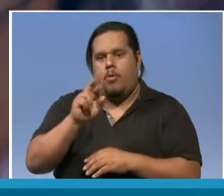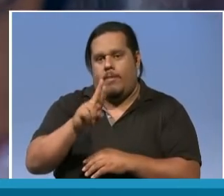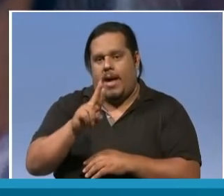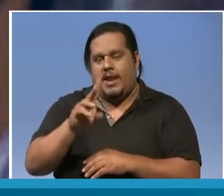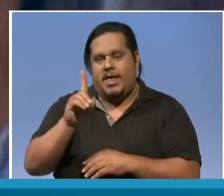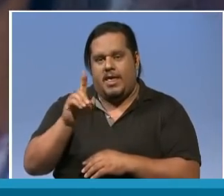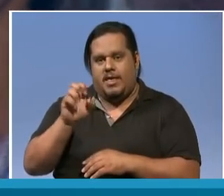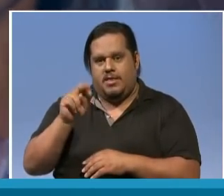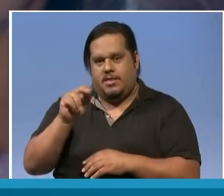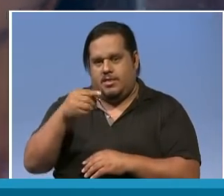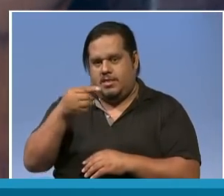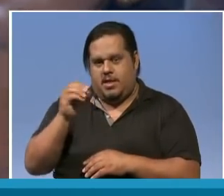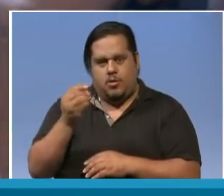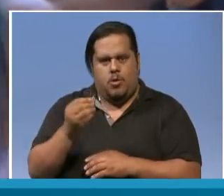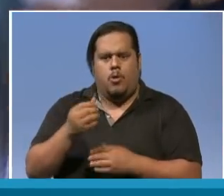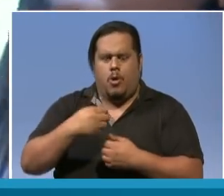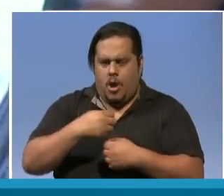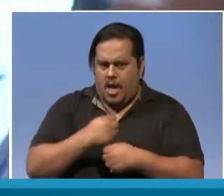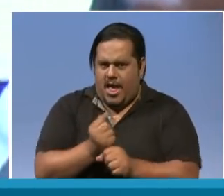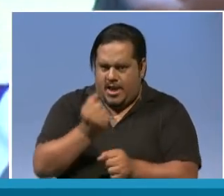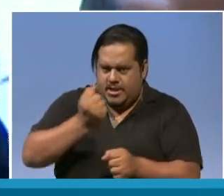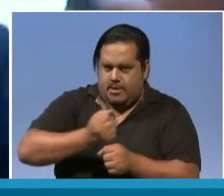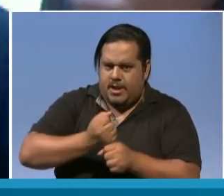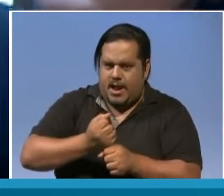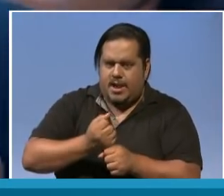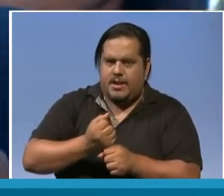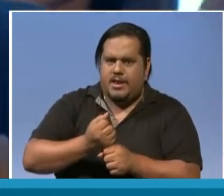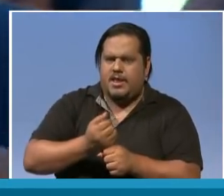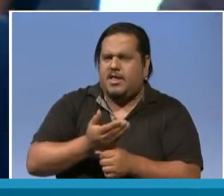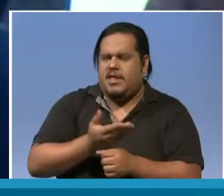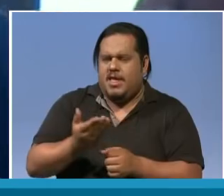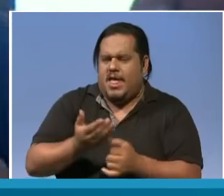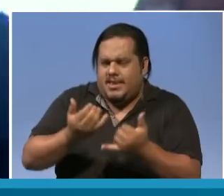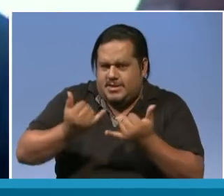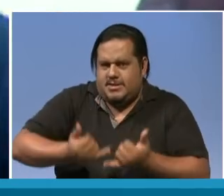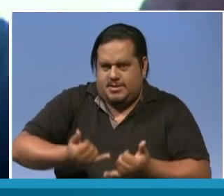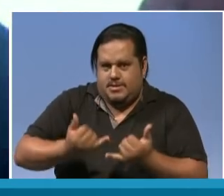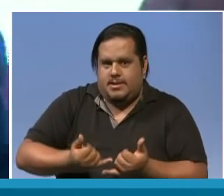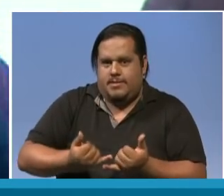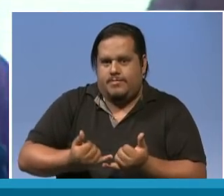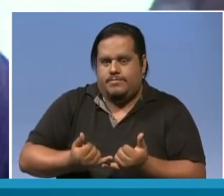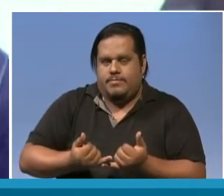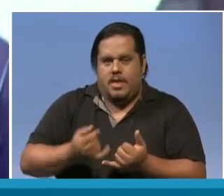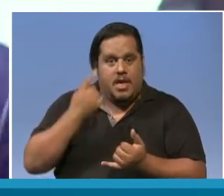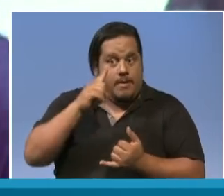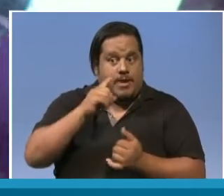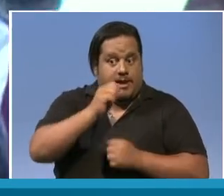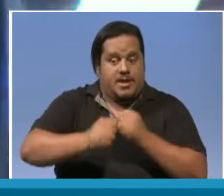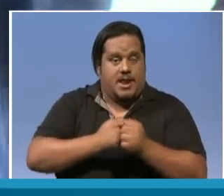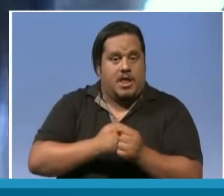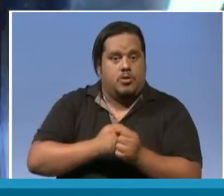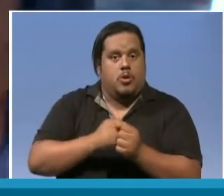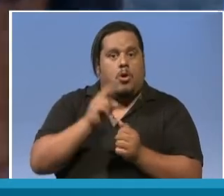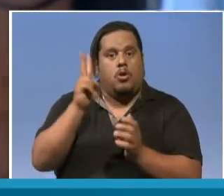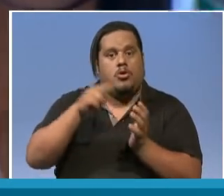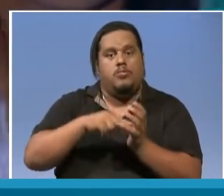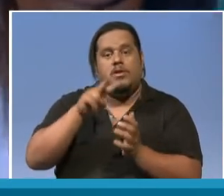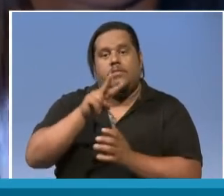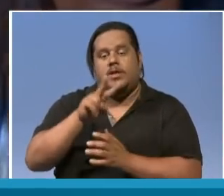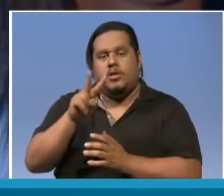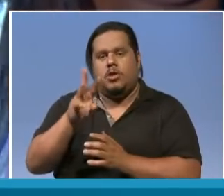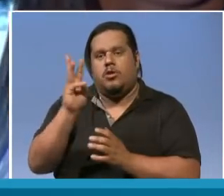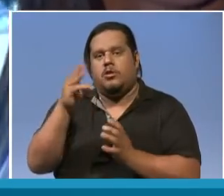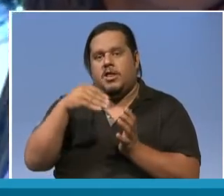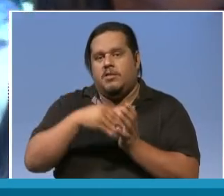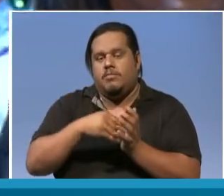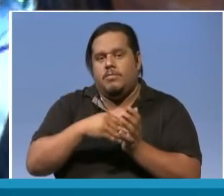ruta crítica para que comencemos a trabajar desde ya para que al año 2022 los